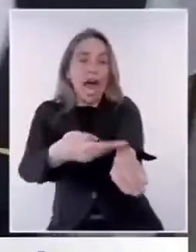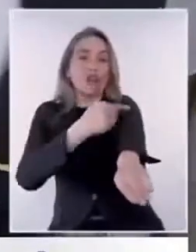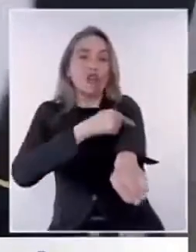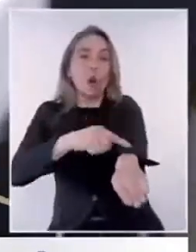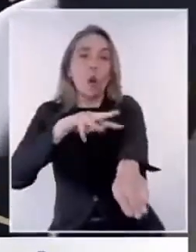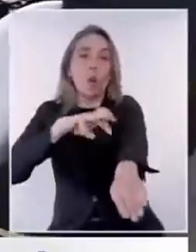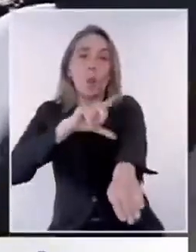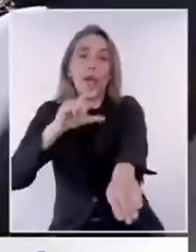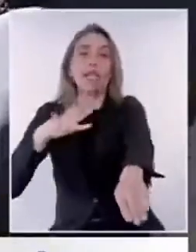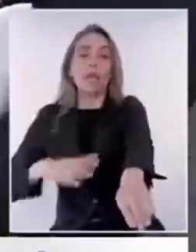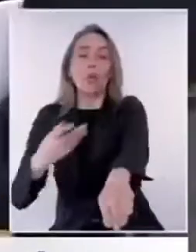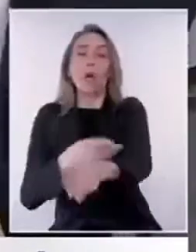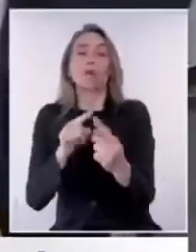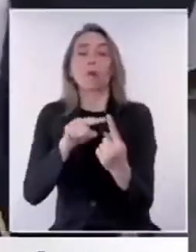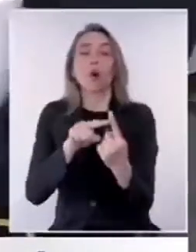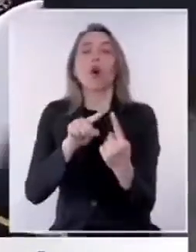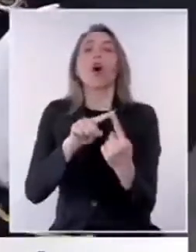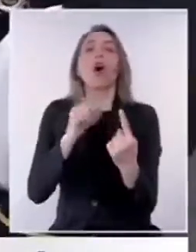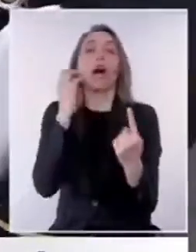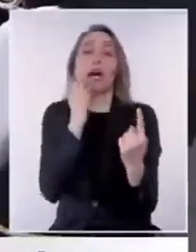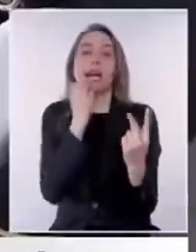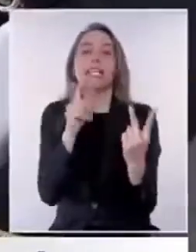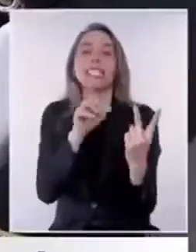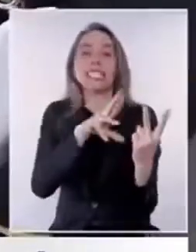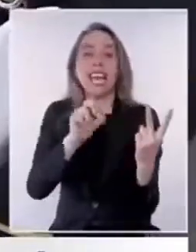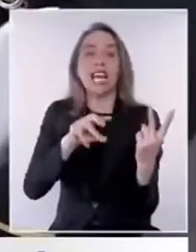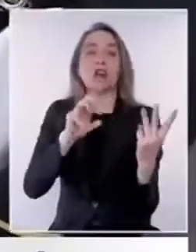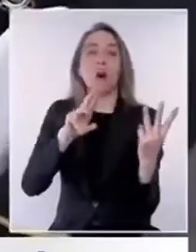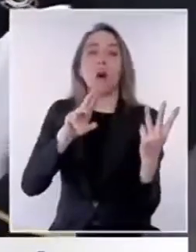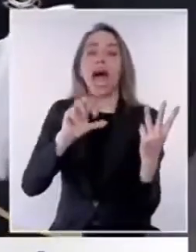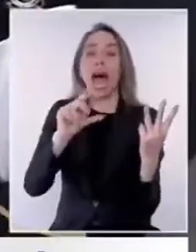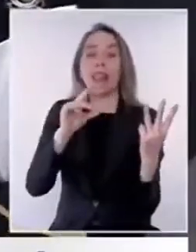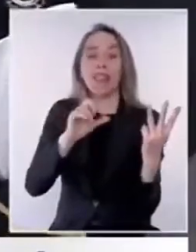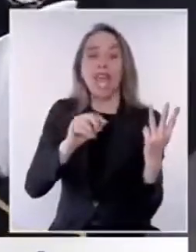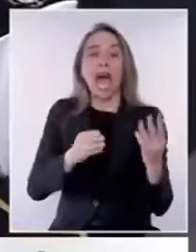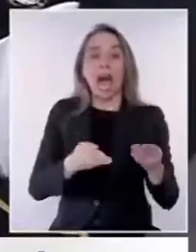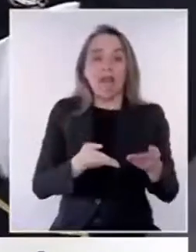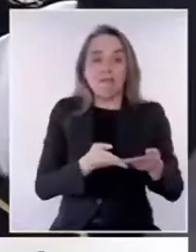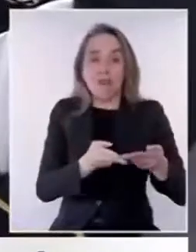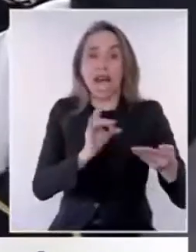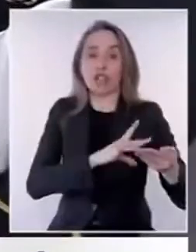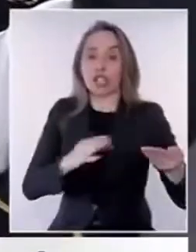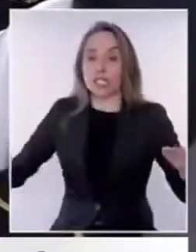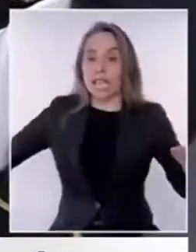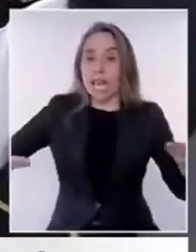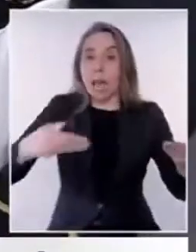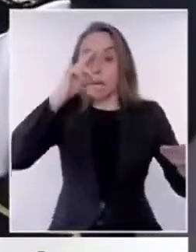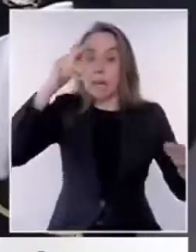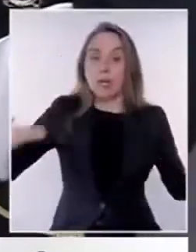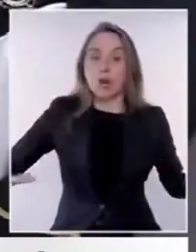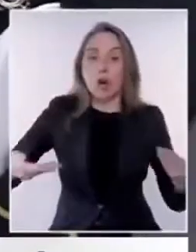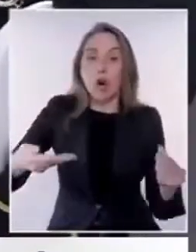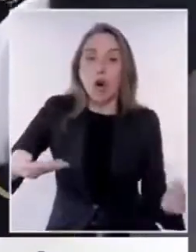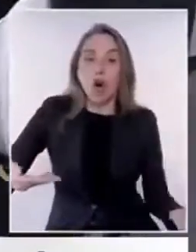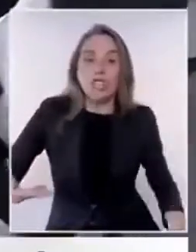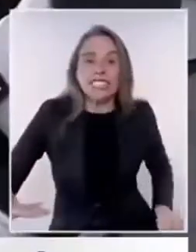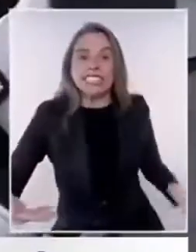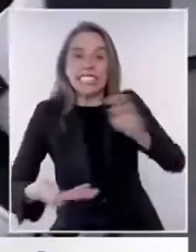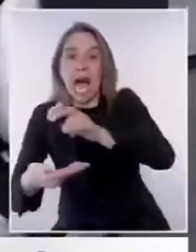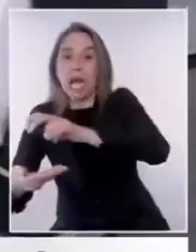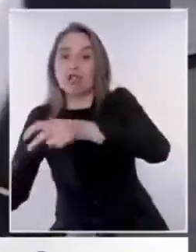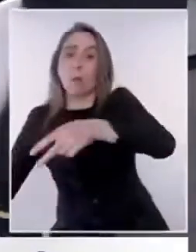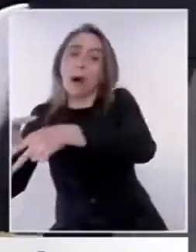Como Serrano, Aldea y Prat saltan al abordaje, quedan muertos en la huerta de